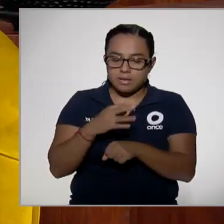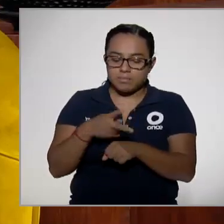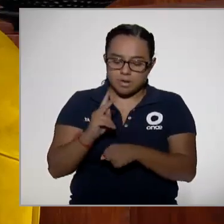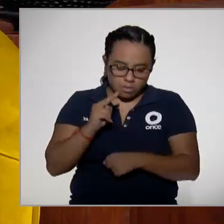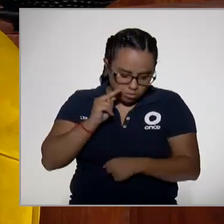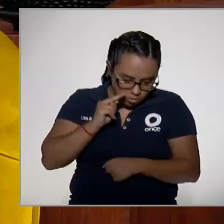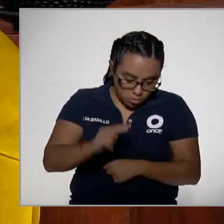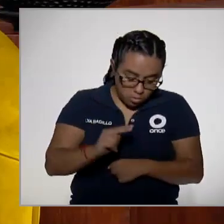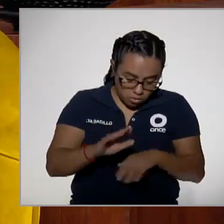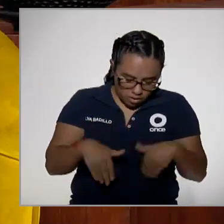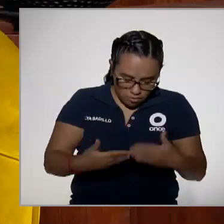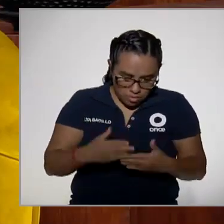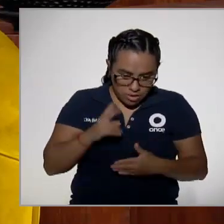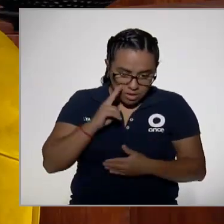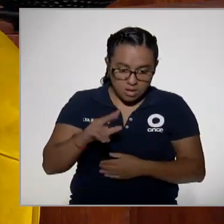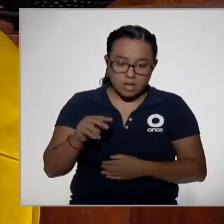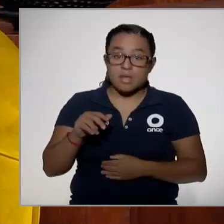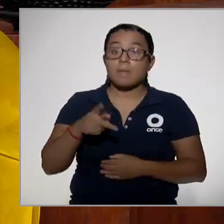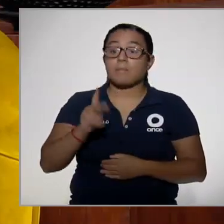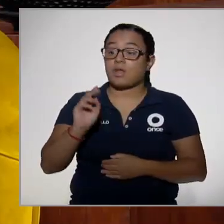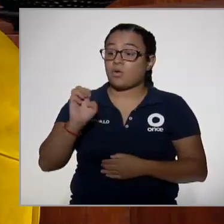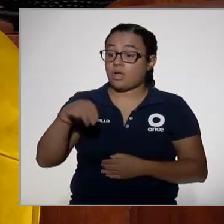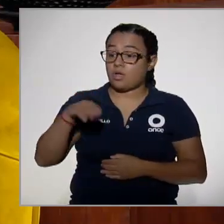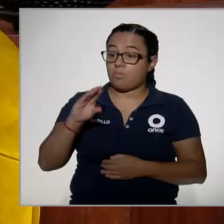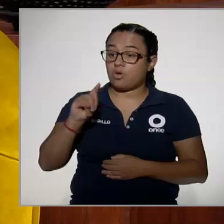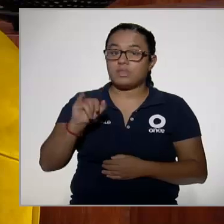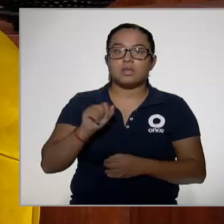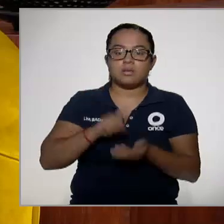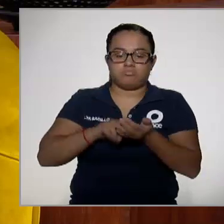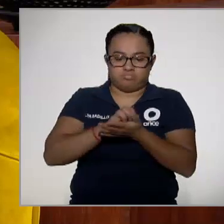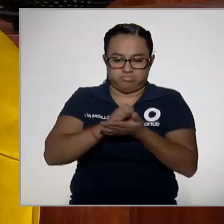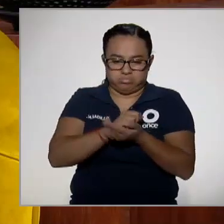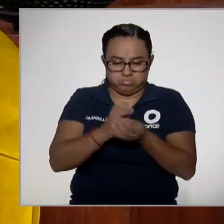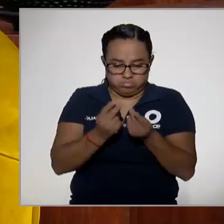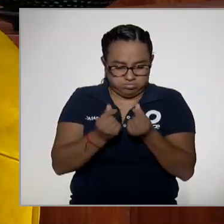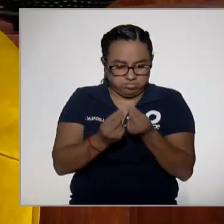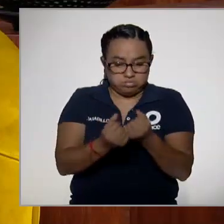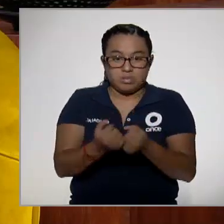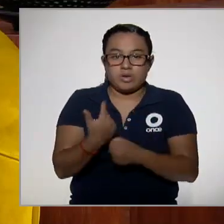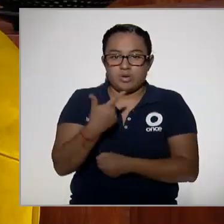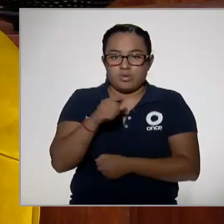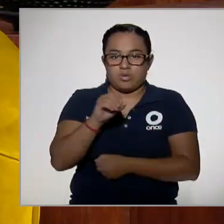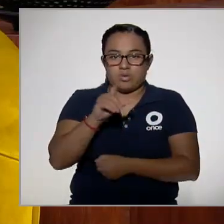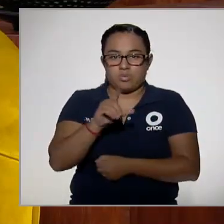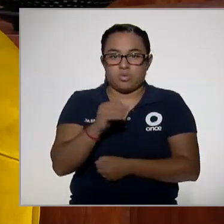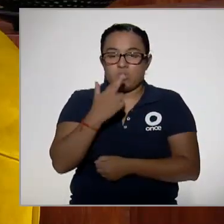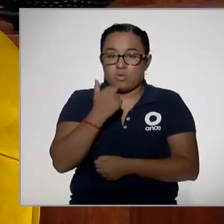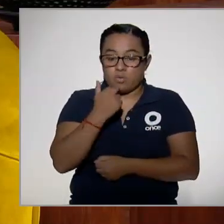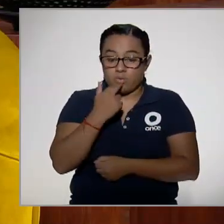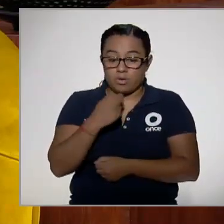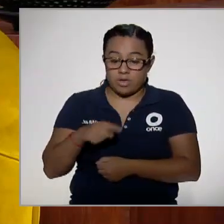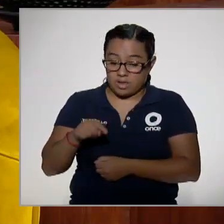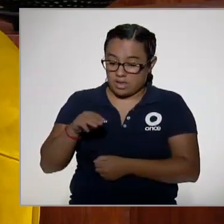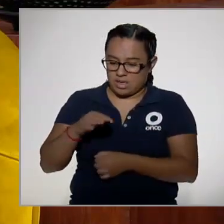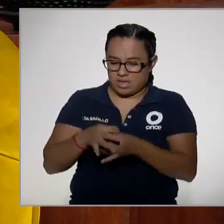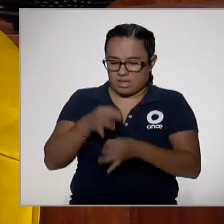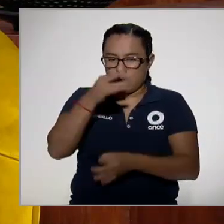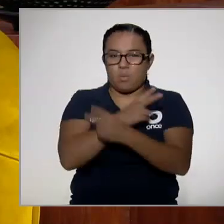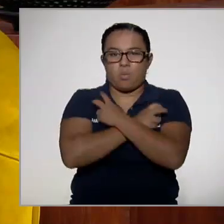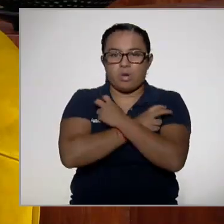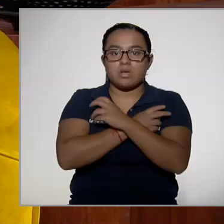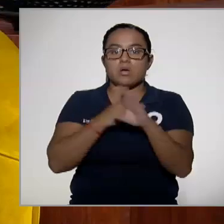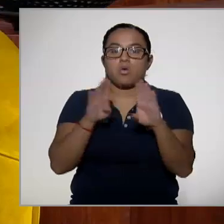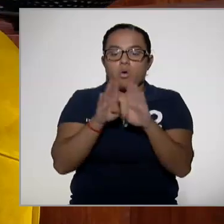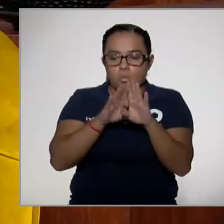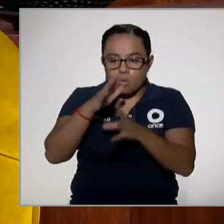visible o es externo el anemia hemolítica no es una destrucción acelerada de estos glóbulos rojos y por lo tanto la médula ósea como un mecanismo